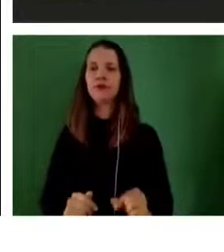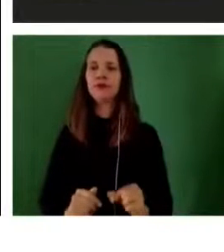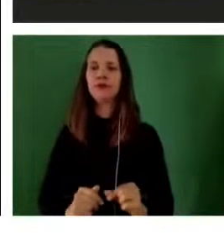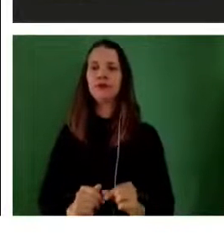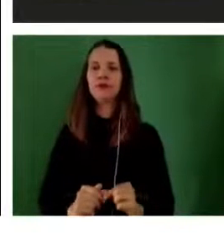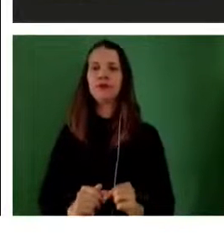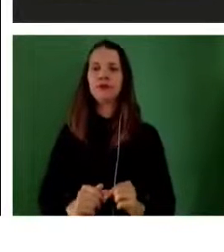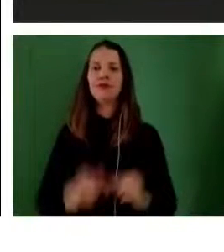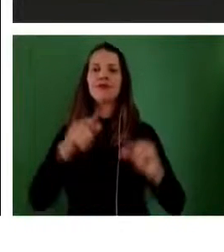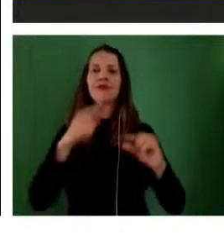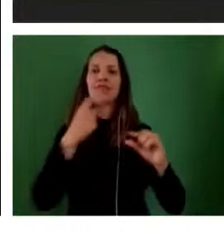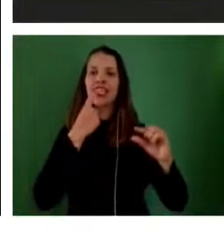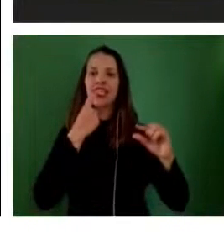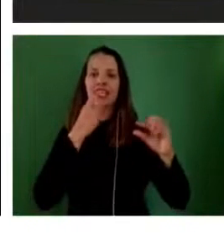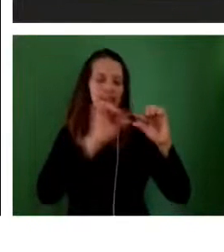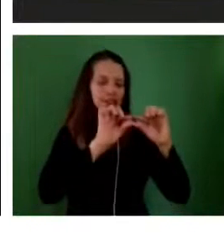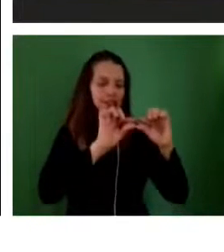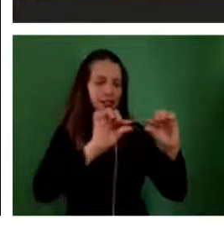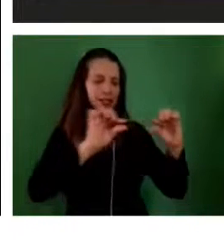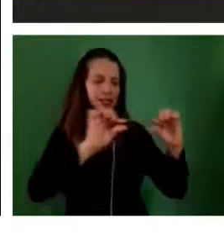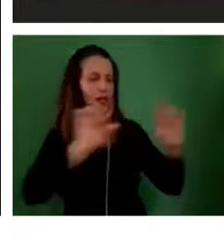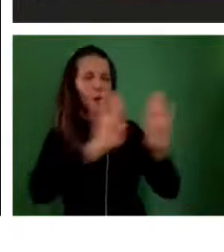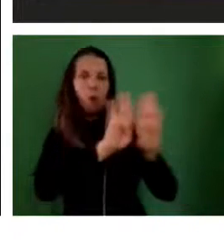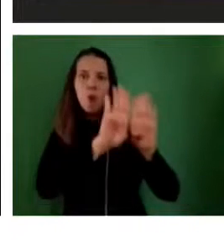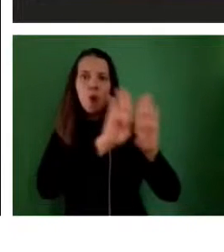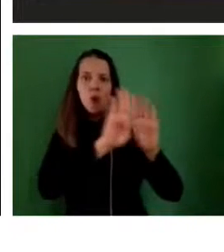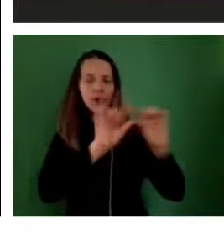metálica en la puerta